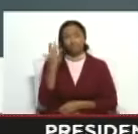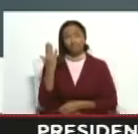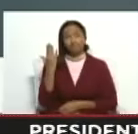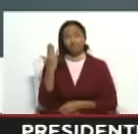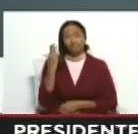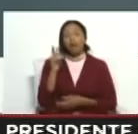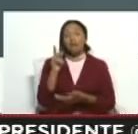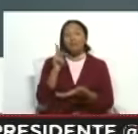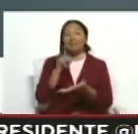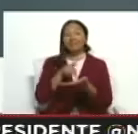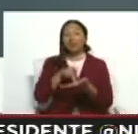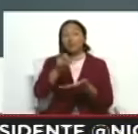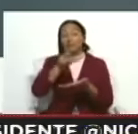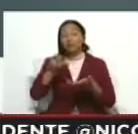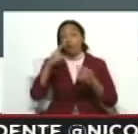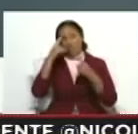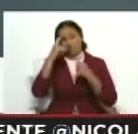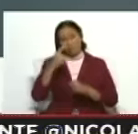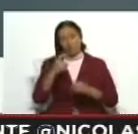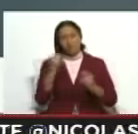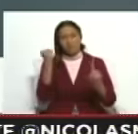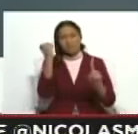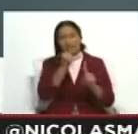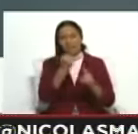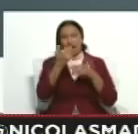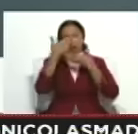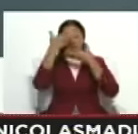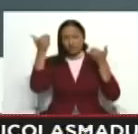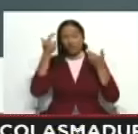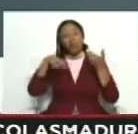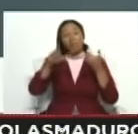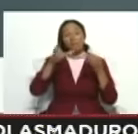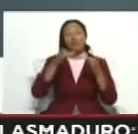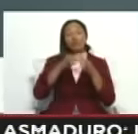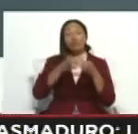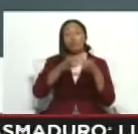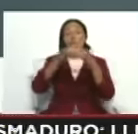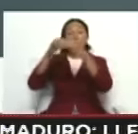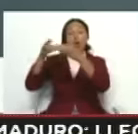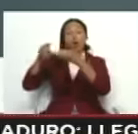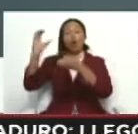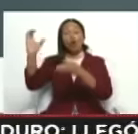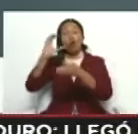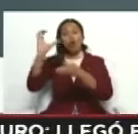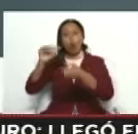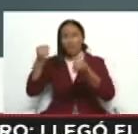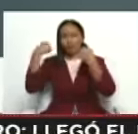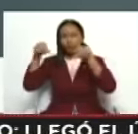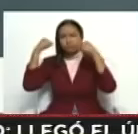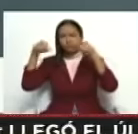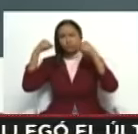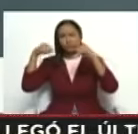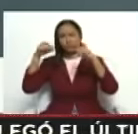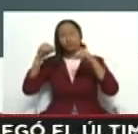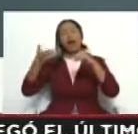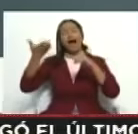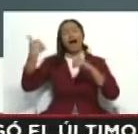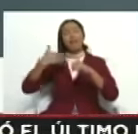Participaron terroristas, mercenarios, entrenados en Colombia, protegidos por el gobierno de Duque en su